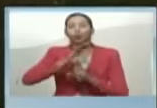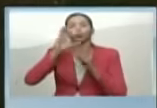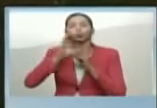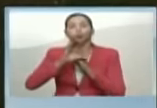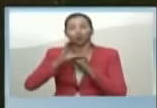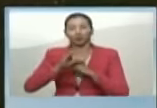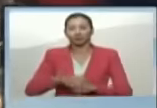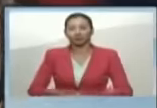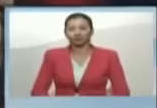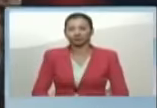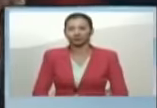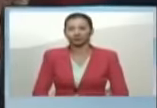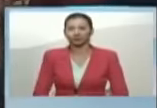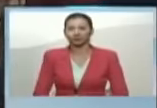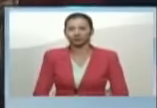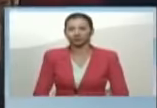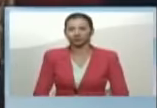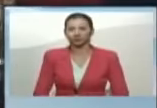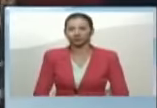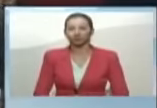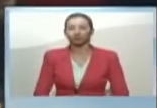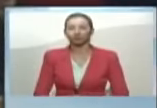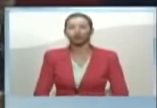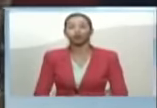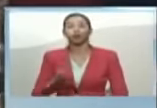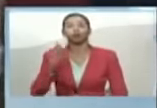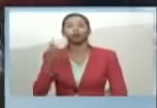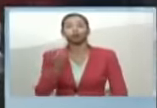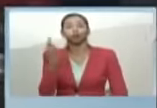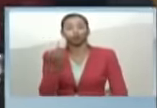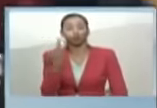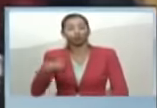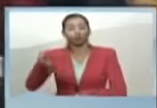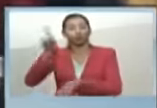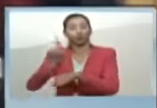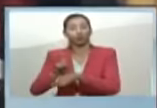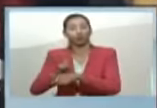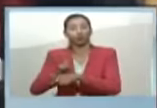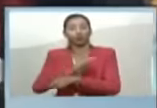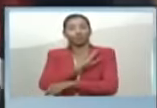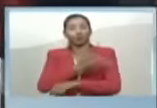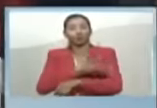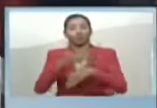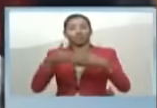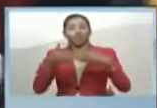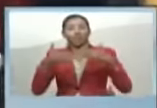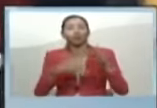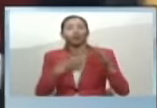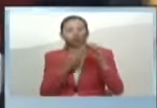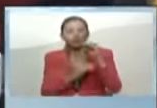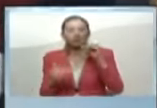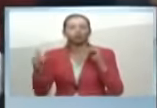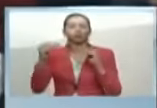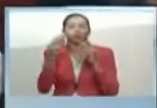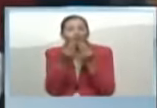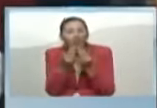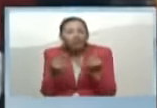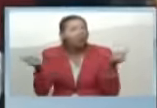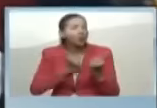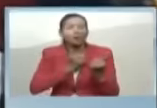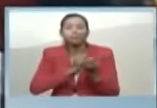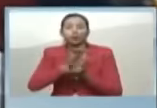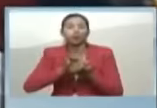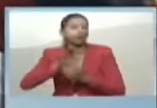Livio. Solo el poder popular es capaz de superar esta crisis y las que vengan,